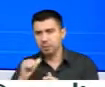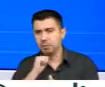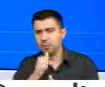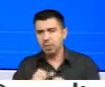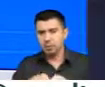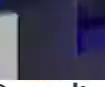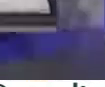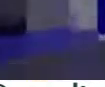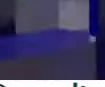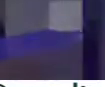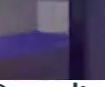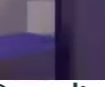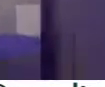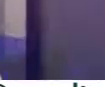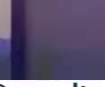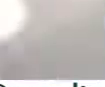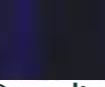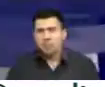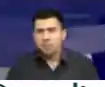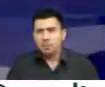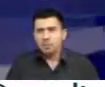tardes.